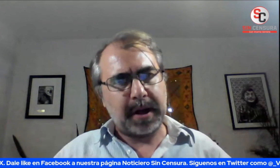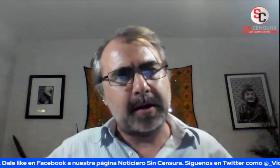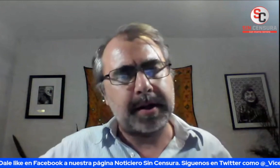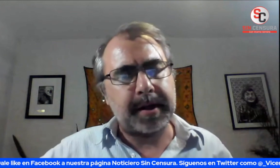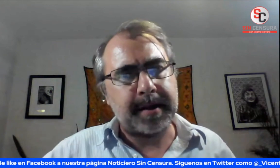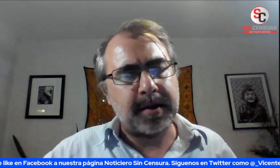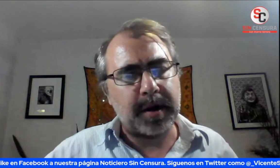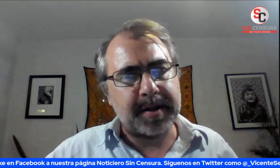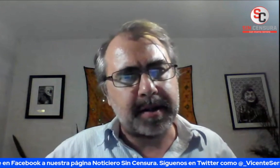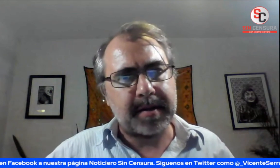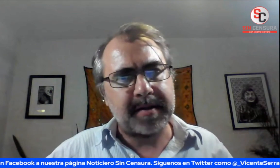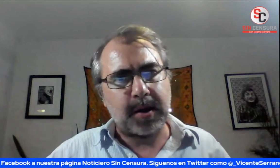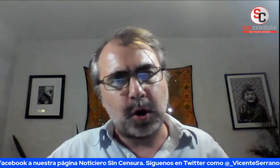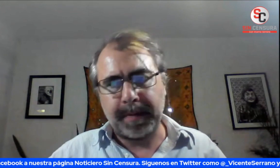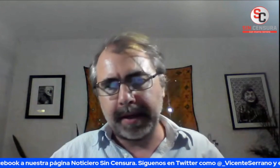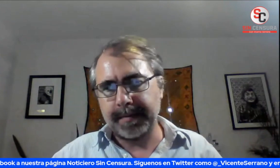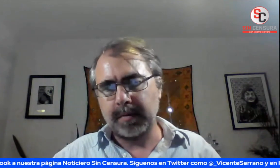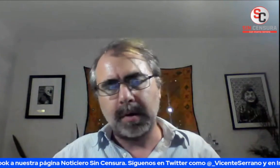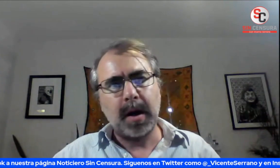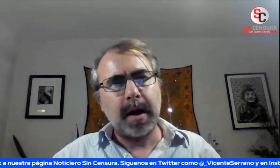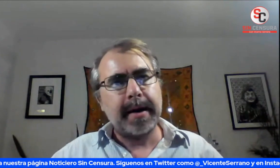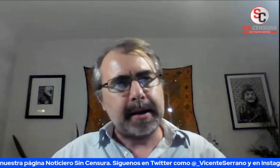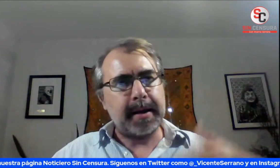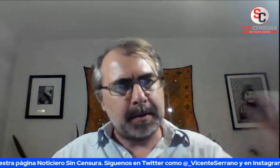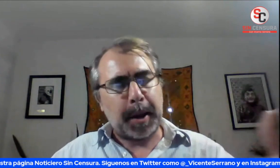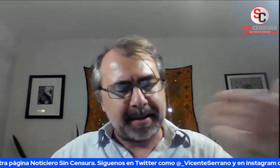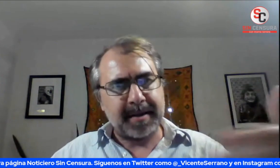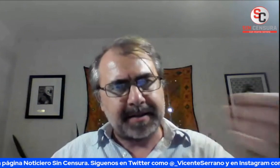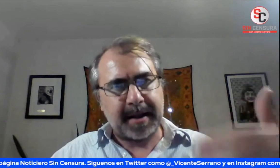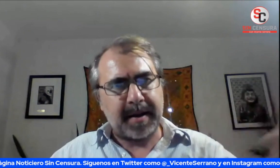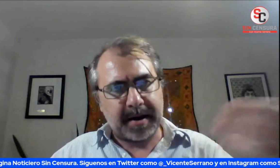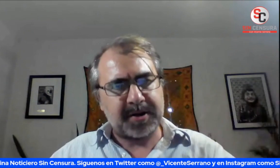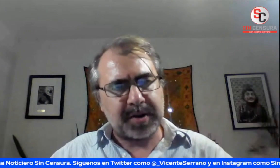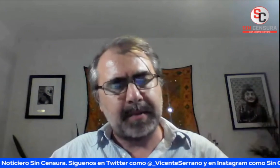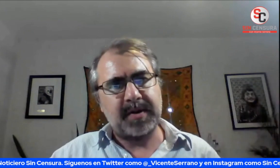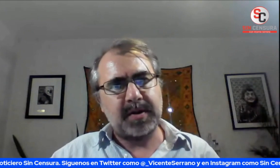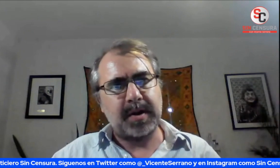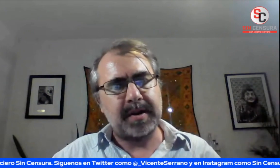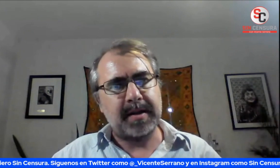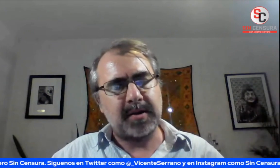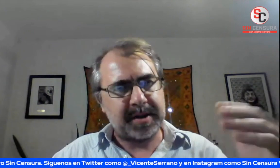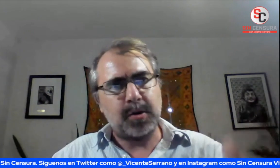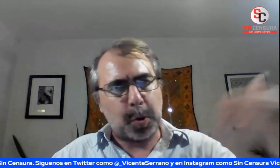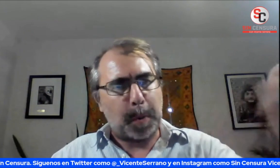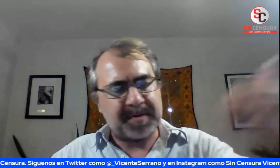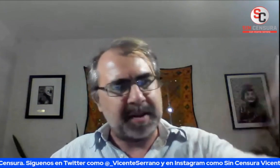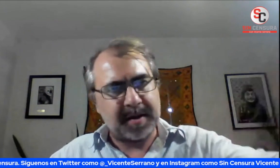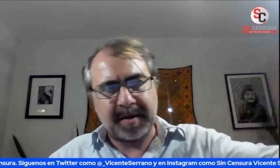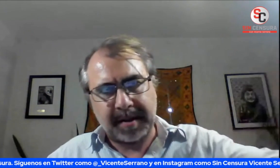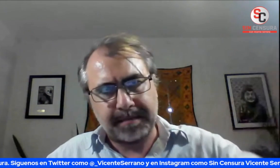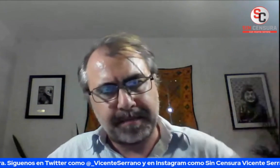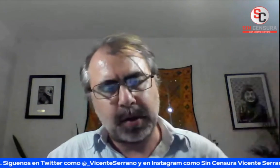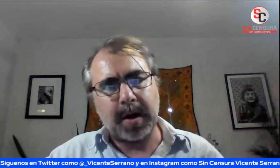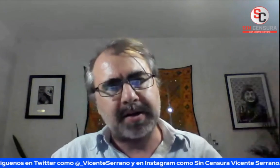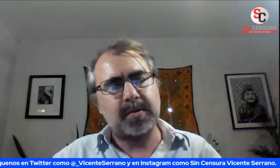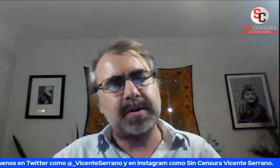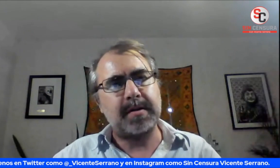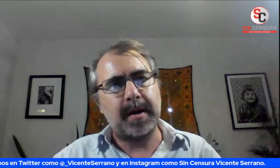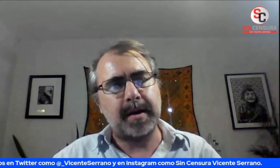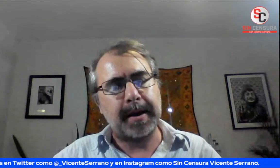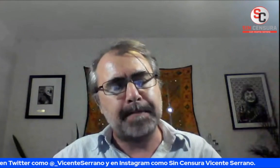un cargo de droga desde Colombia, ¿no? Y la serie de arrestos que hemos visto en ese día, los 160 y pico